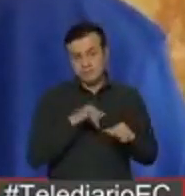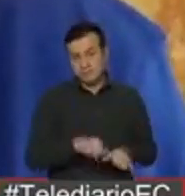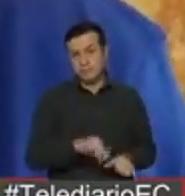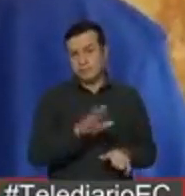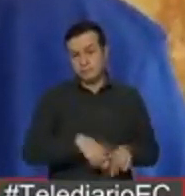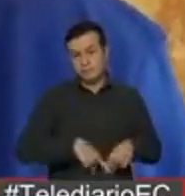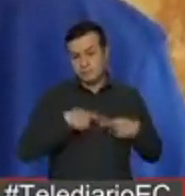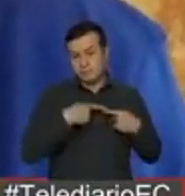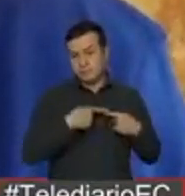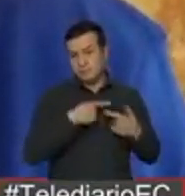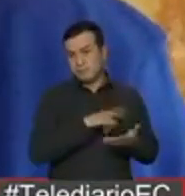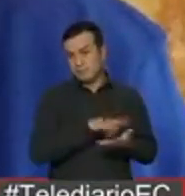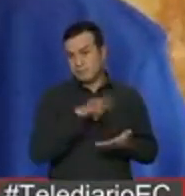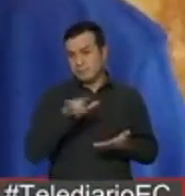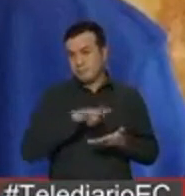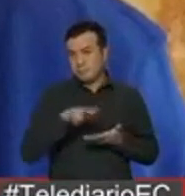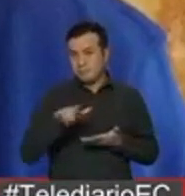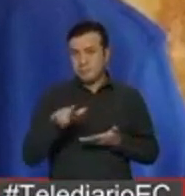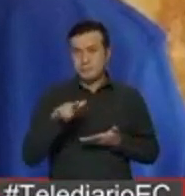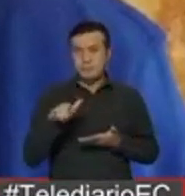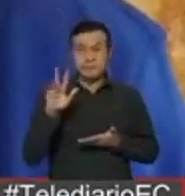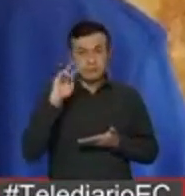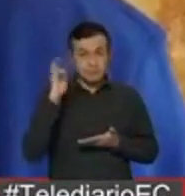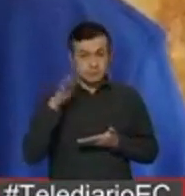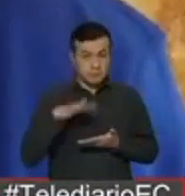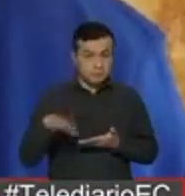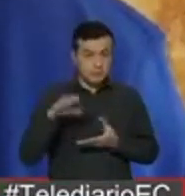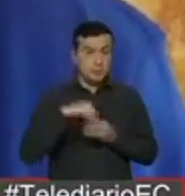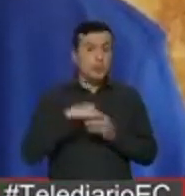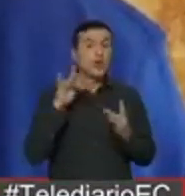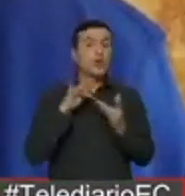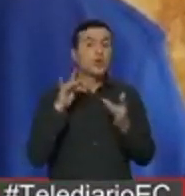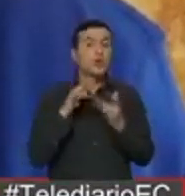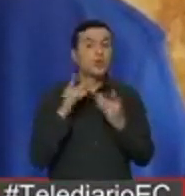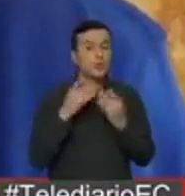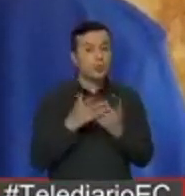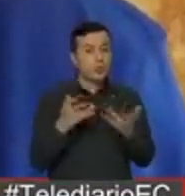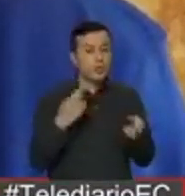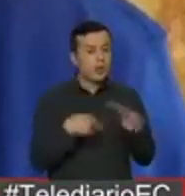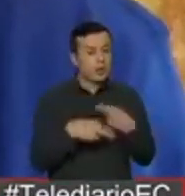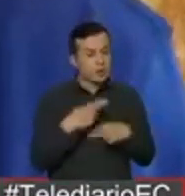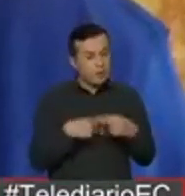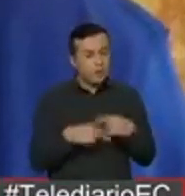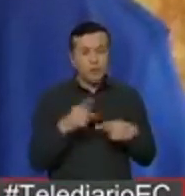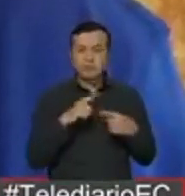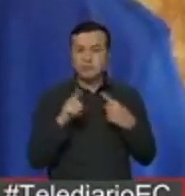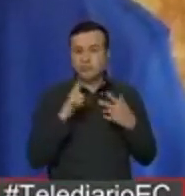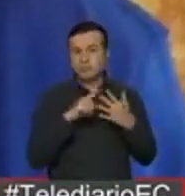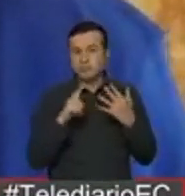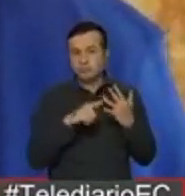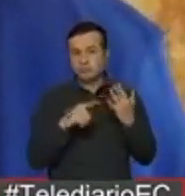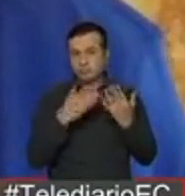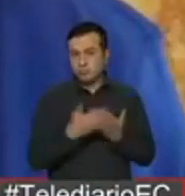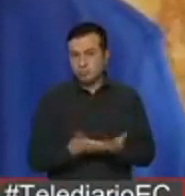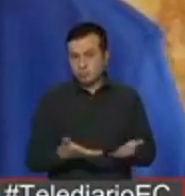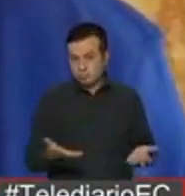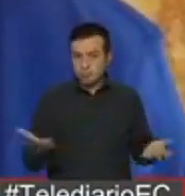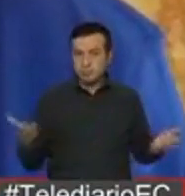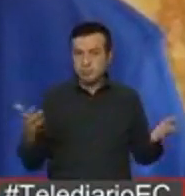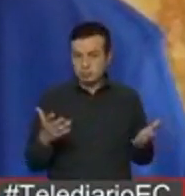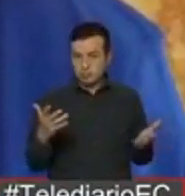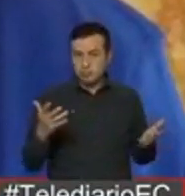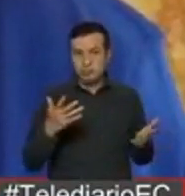vida. Esa conectividad, más que el turismo, la conectividad en negocios, etcétera, en productos que